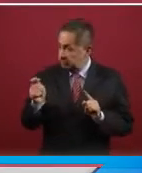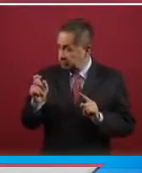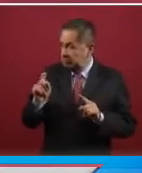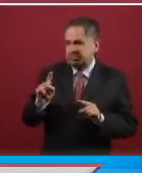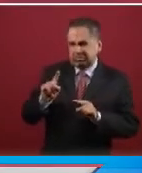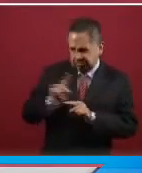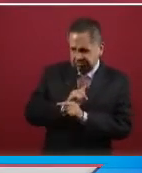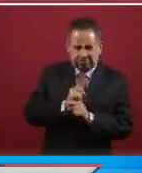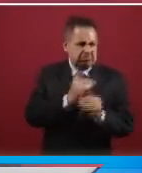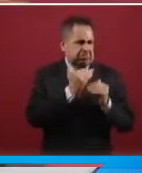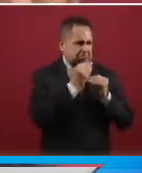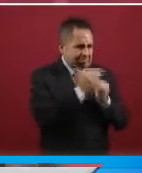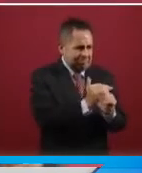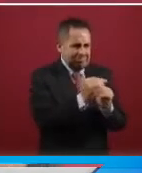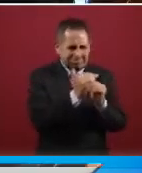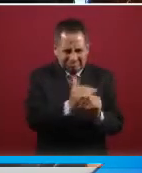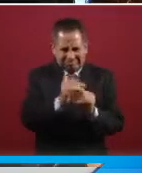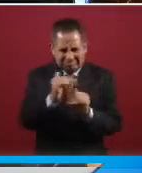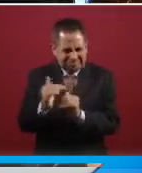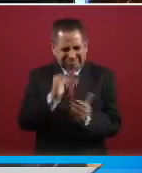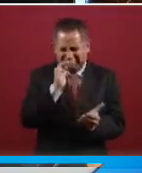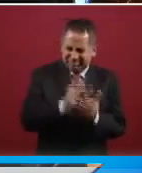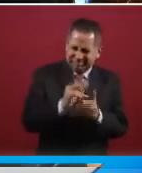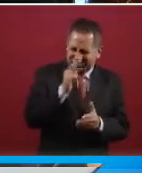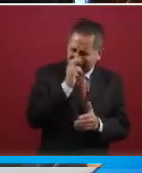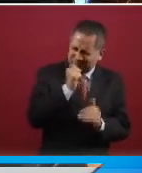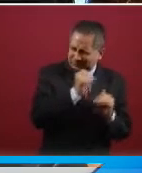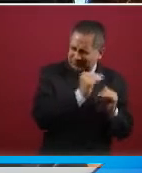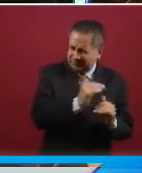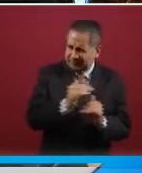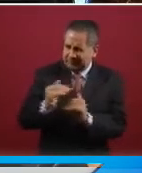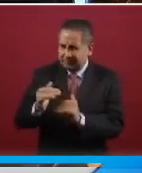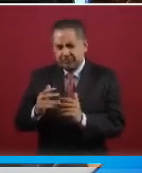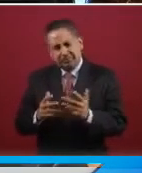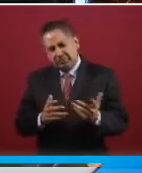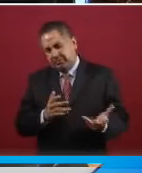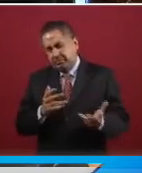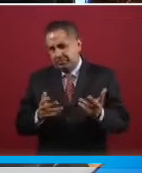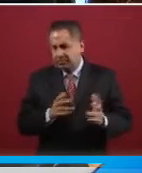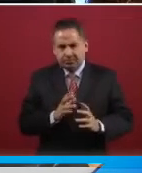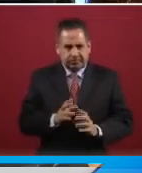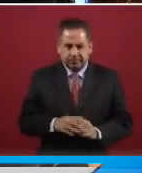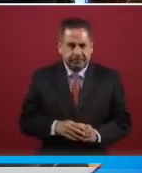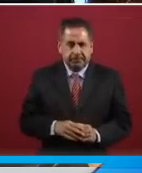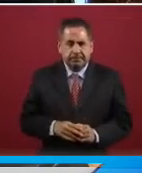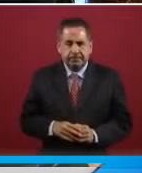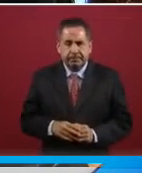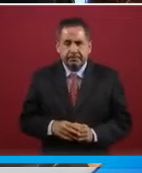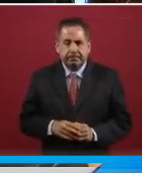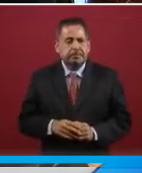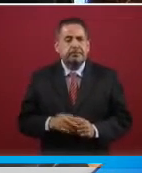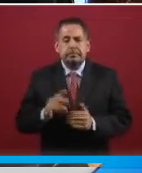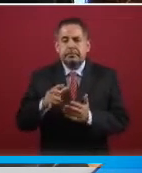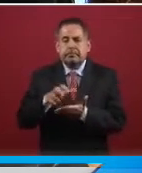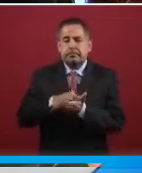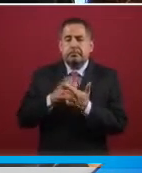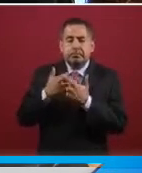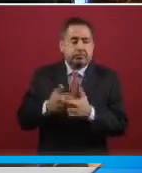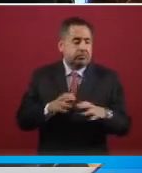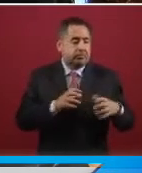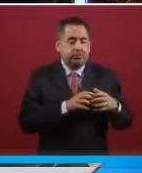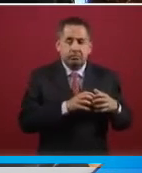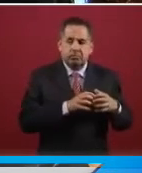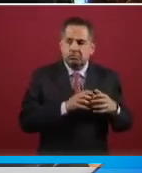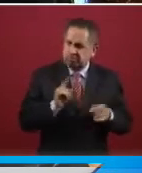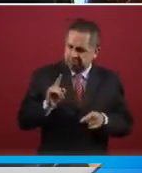limitaciones de lo fundamental. Aclara que la austeridad republicana es con el fin de acabar con gastos superfluos, con el fin de contar